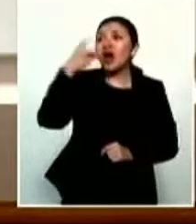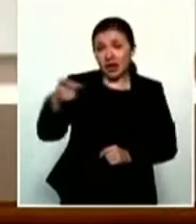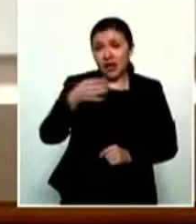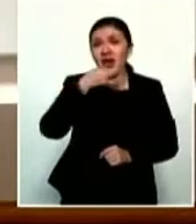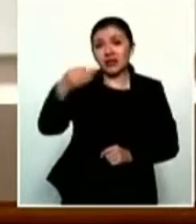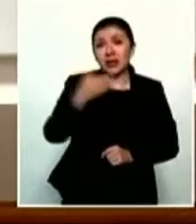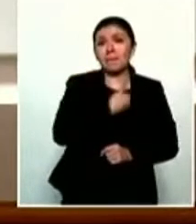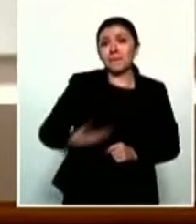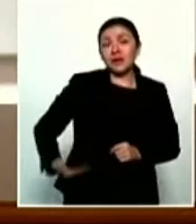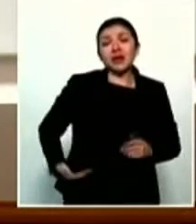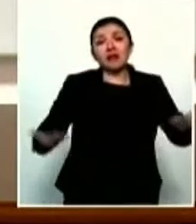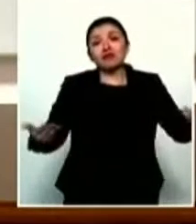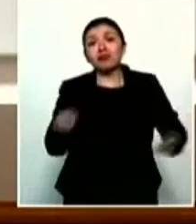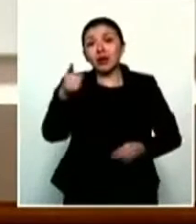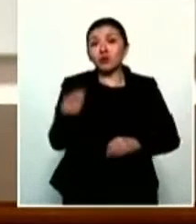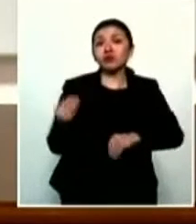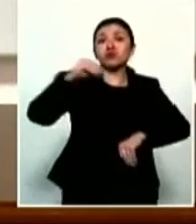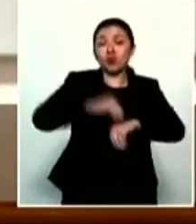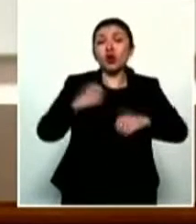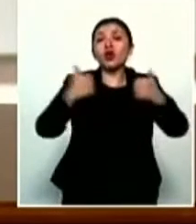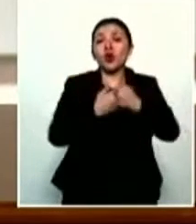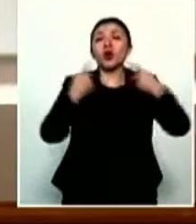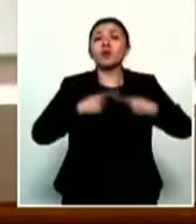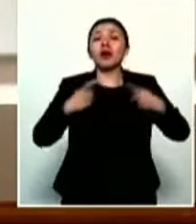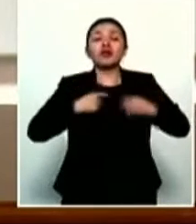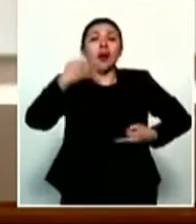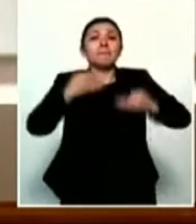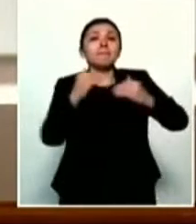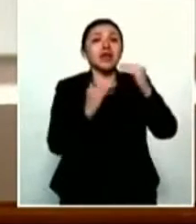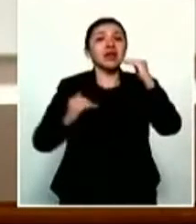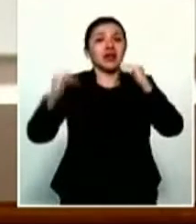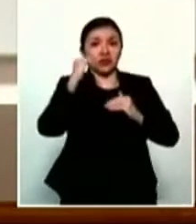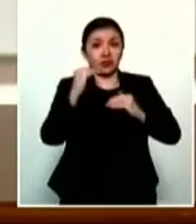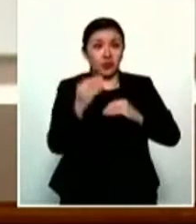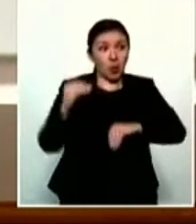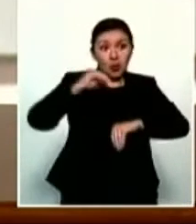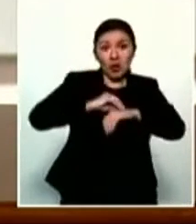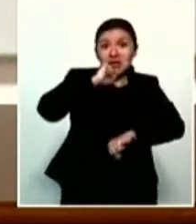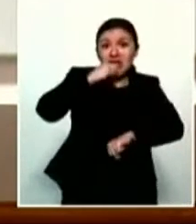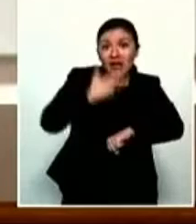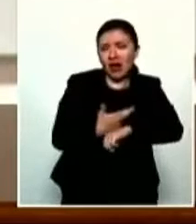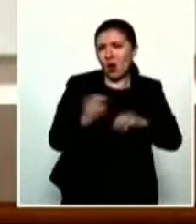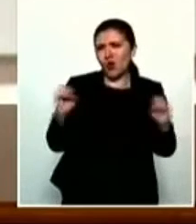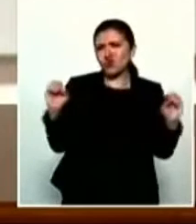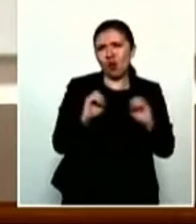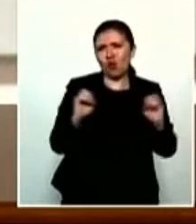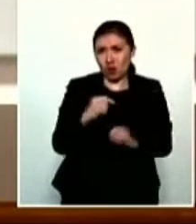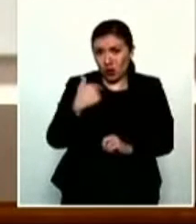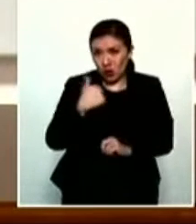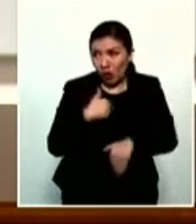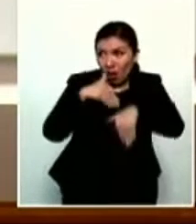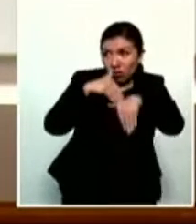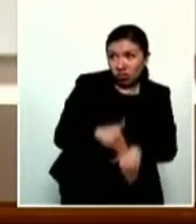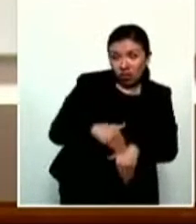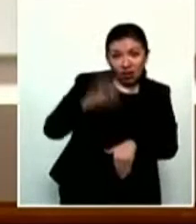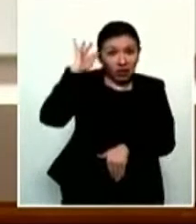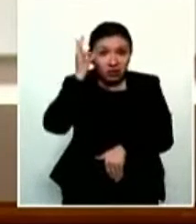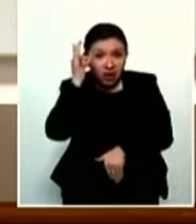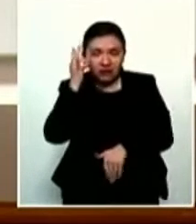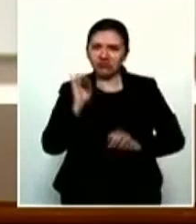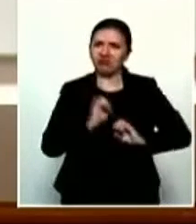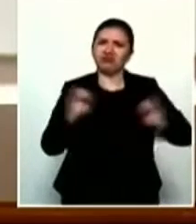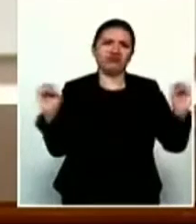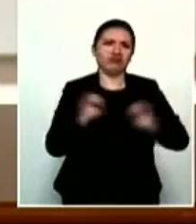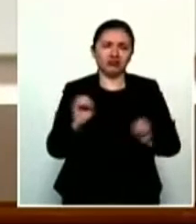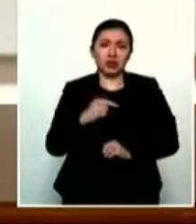presidente que postuló un ministro, no designó un secretario de Estado, que yo no soy su empleado, y no voy